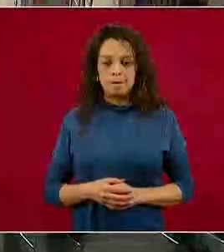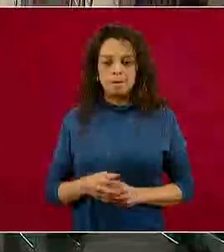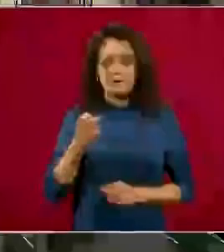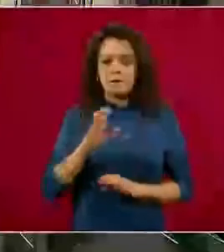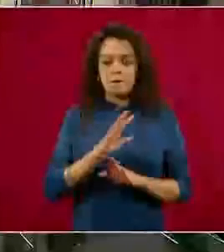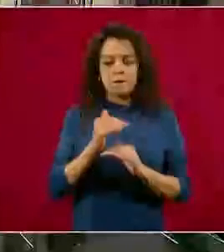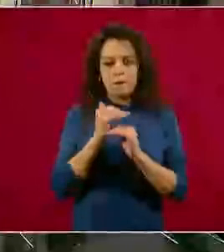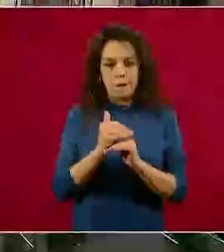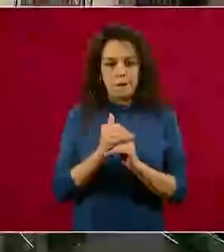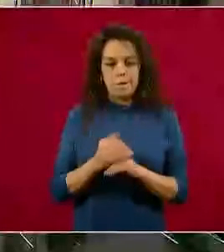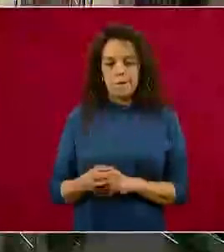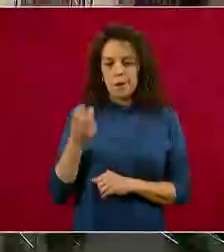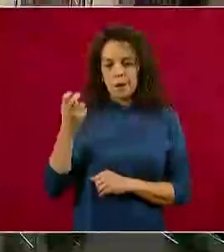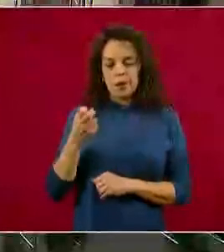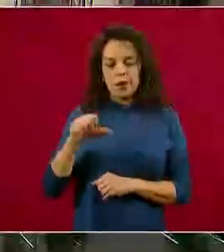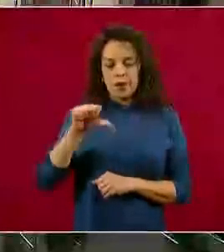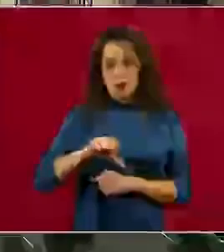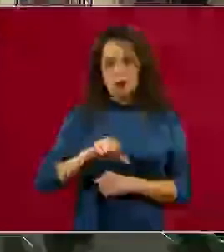la actualización de esta noche.